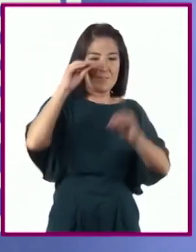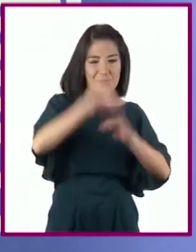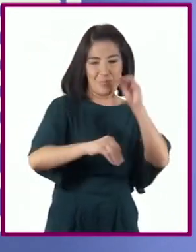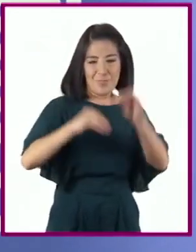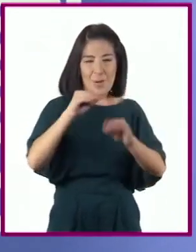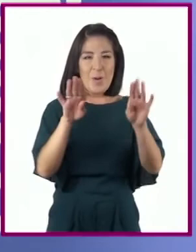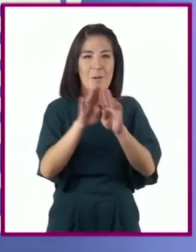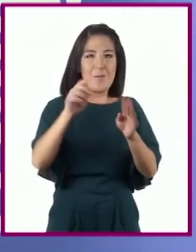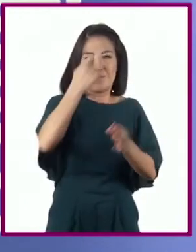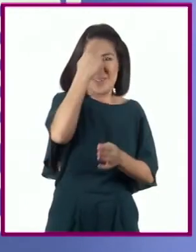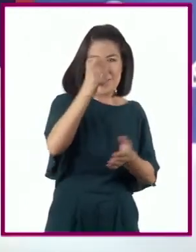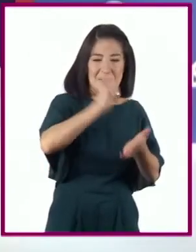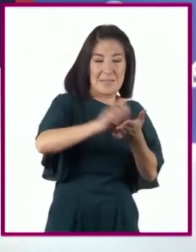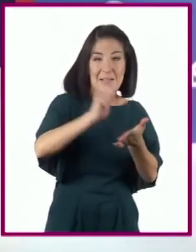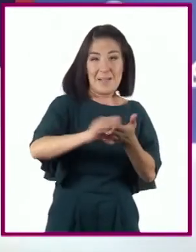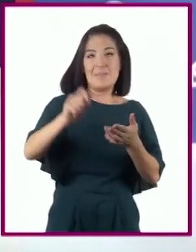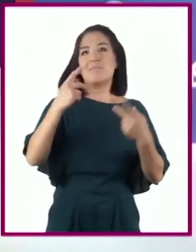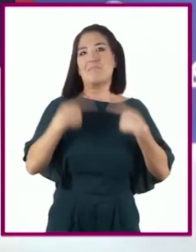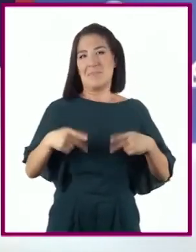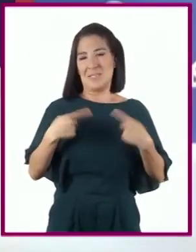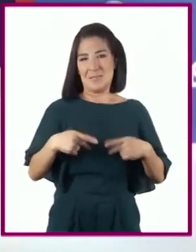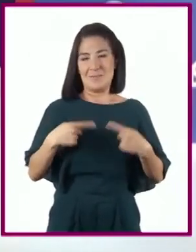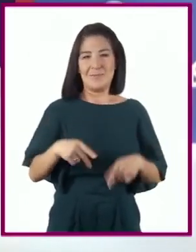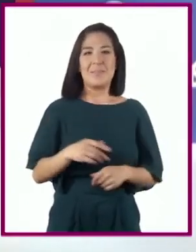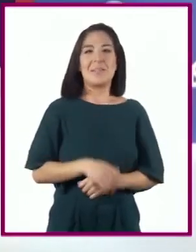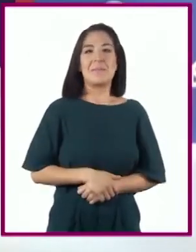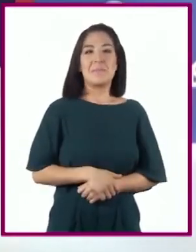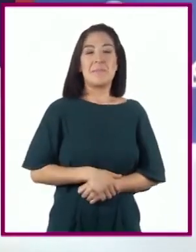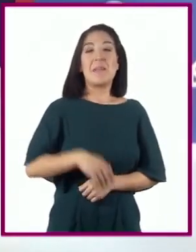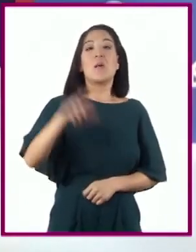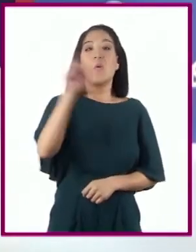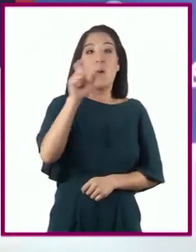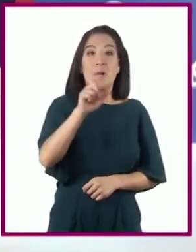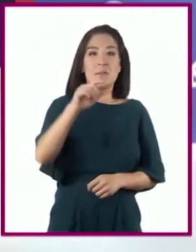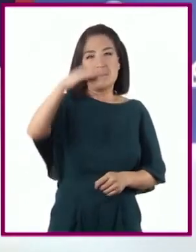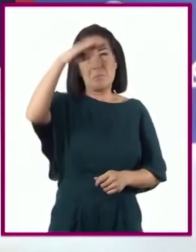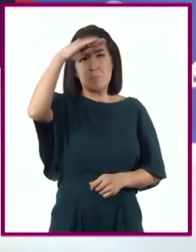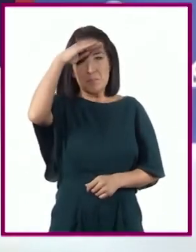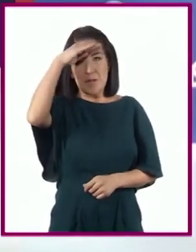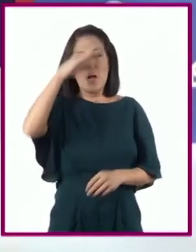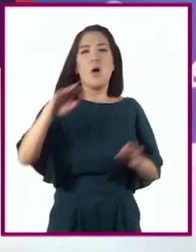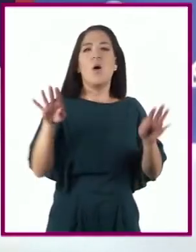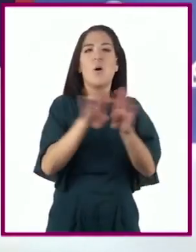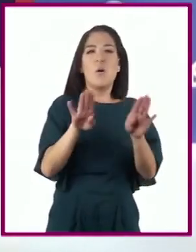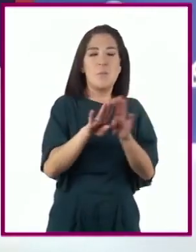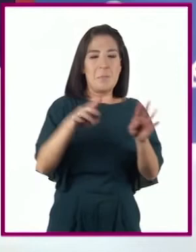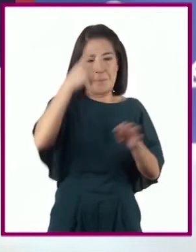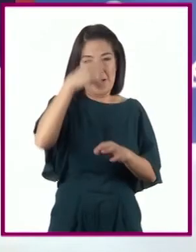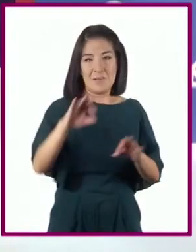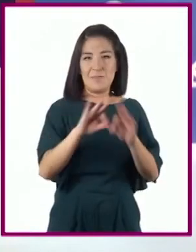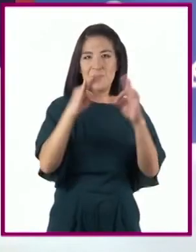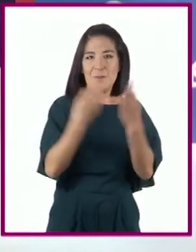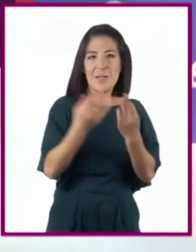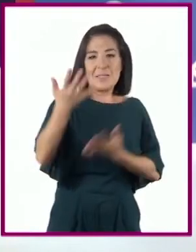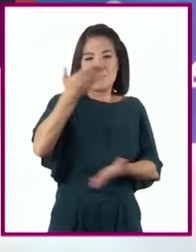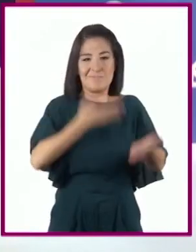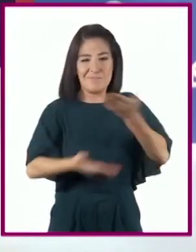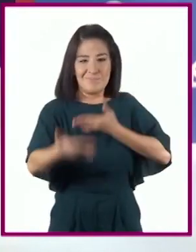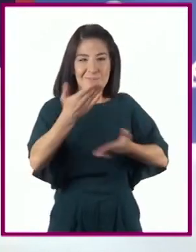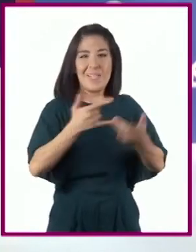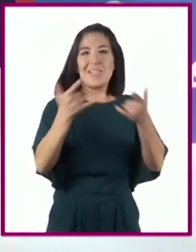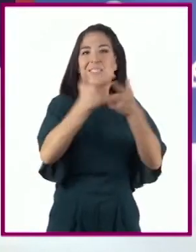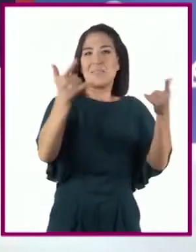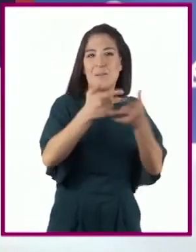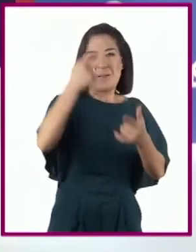imaginación de las autoras y autores. Siempre y cuando se piense en cómo es la mejor forma de compartir las historias con